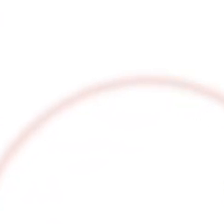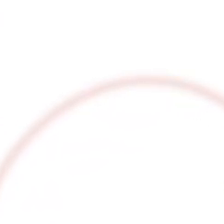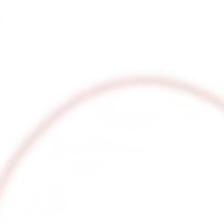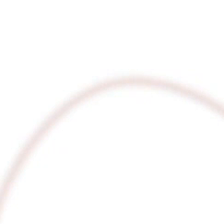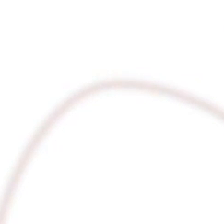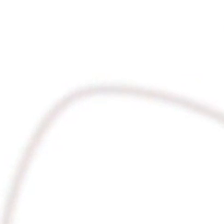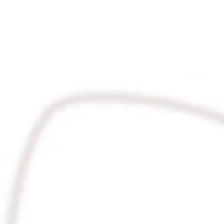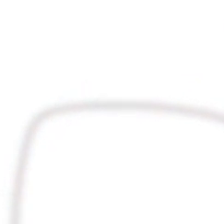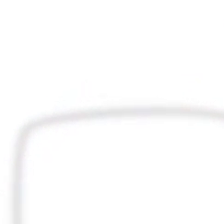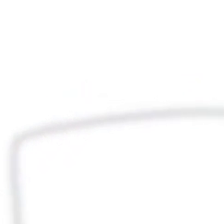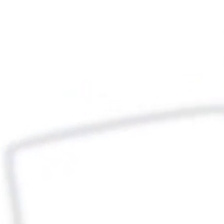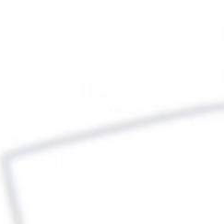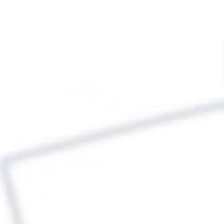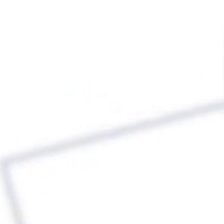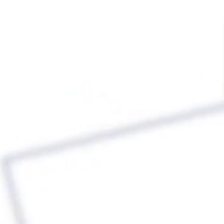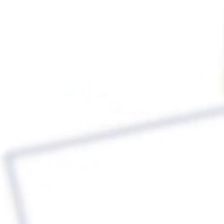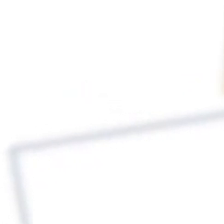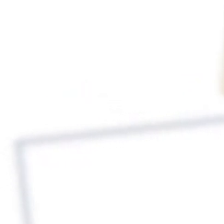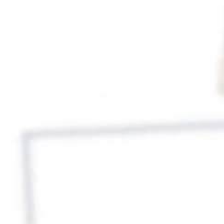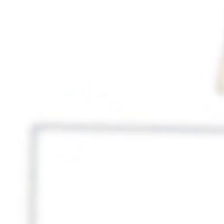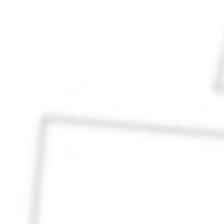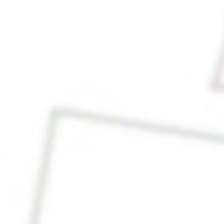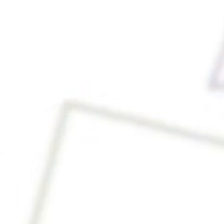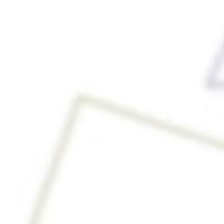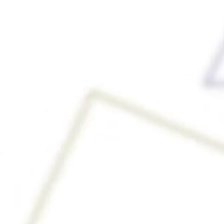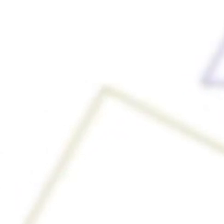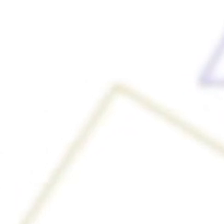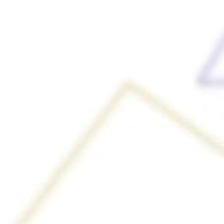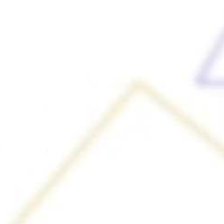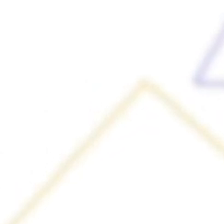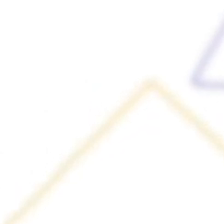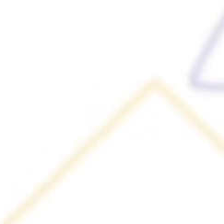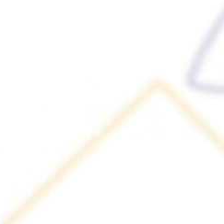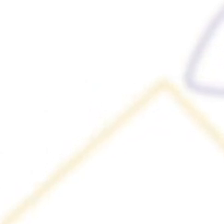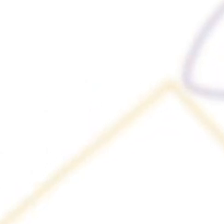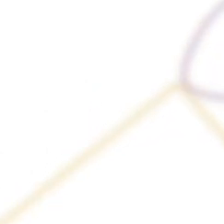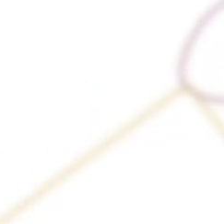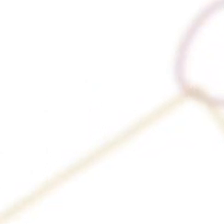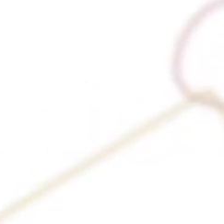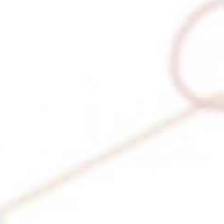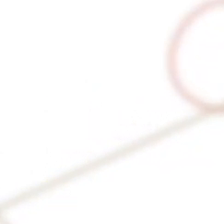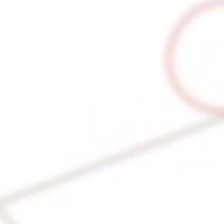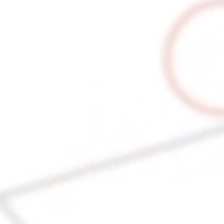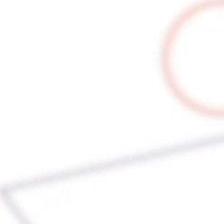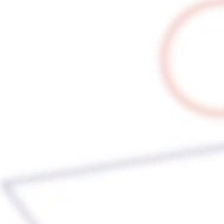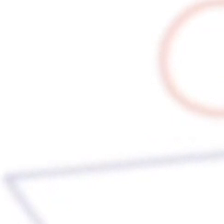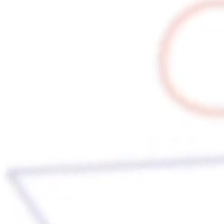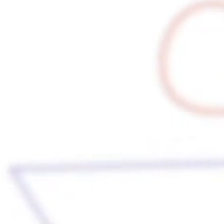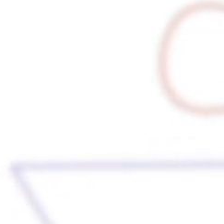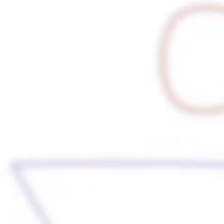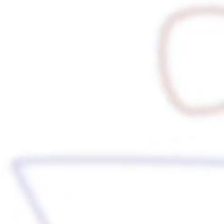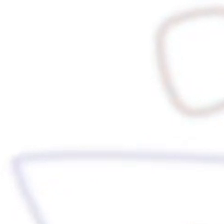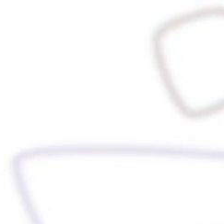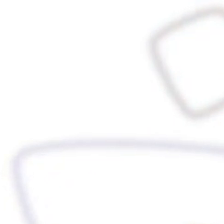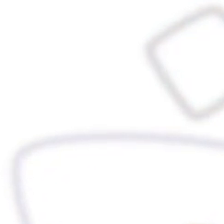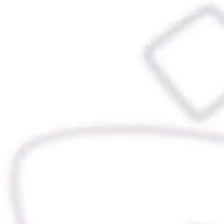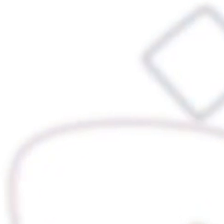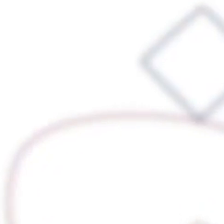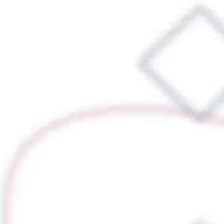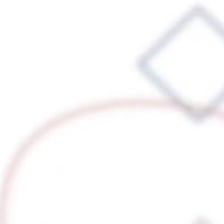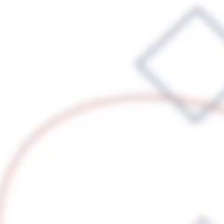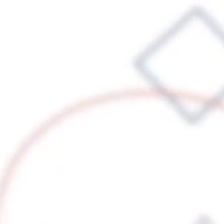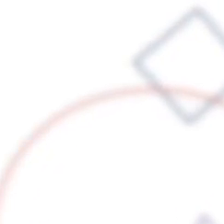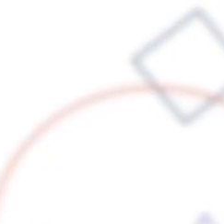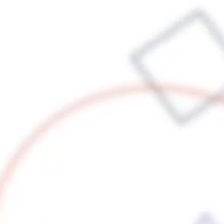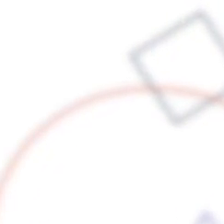gran manera de practicar la traducción de expresiones algebraicas de manera lúdica. ¿Te acuerdas cuál era la particularidad de este juego?